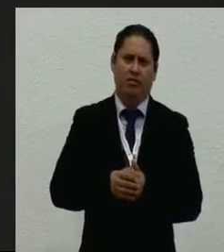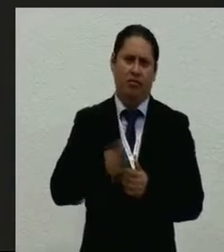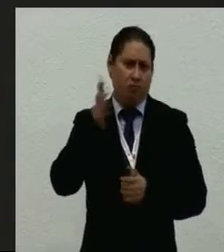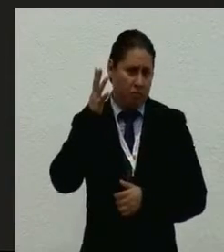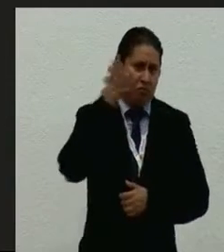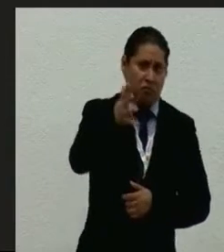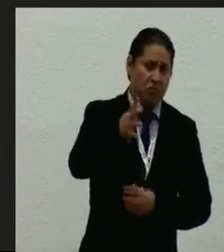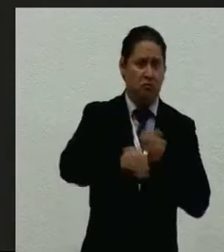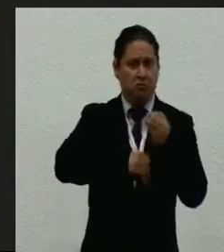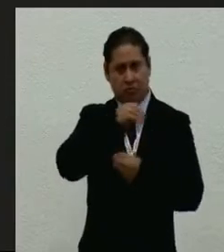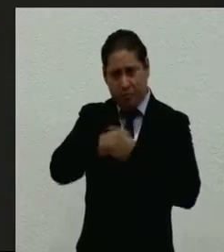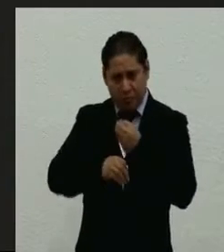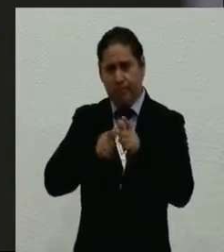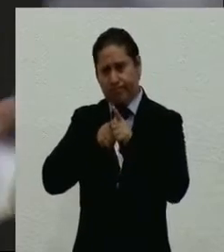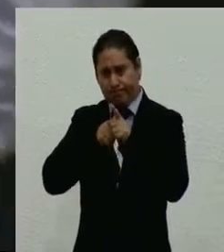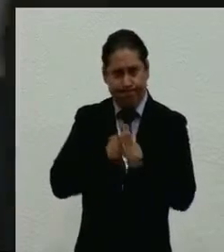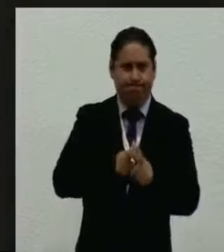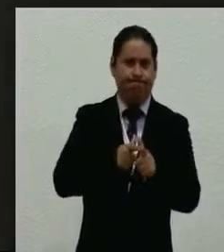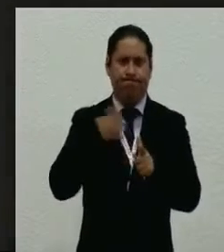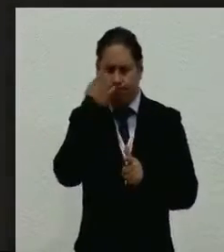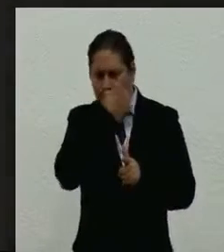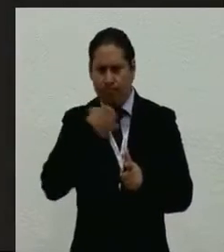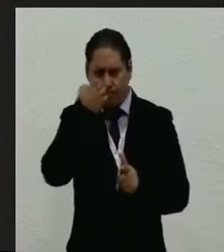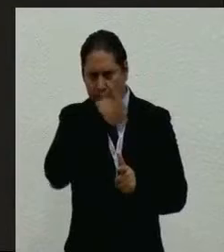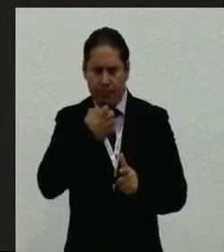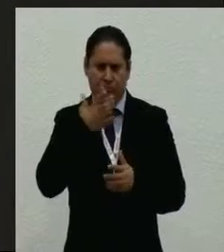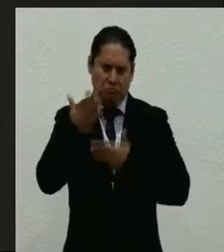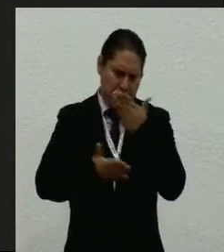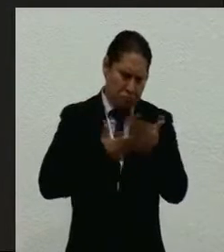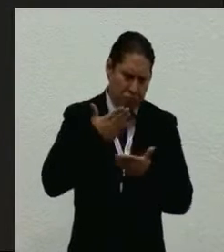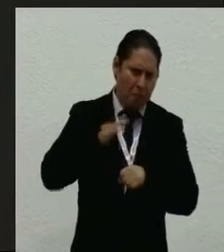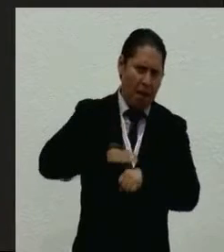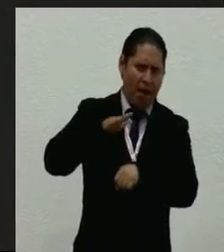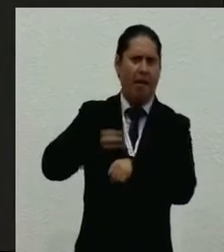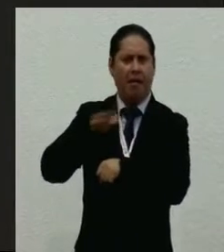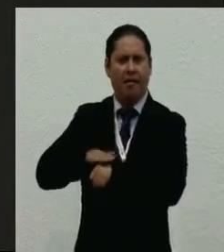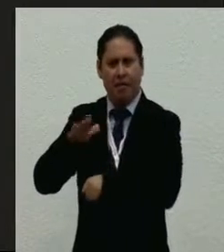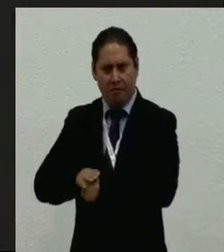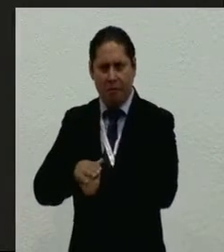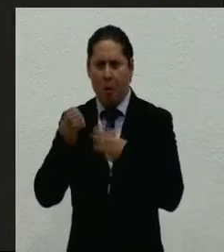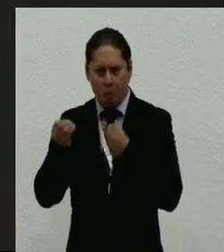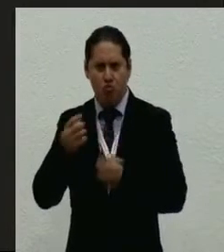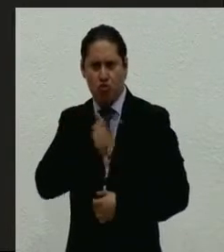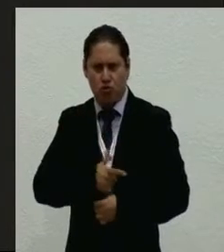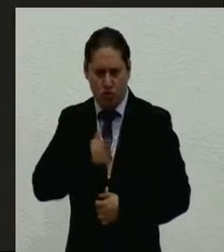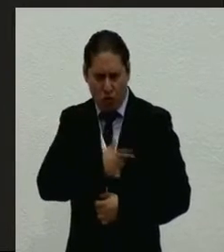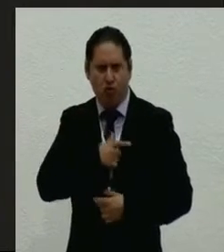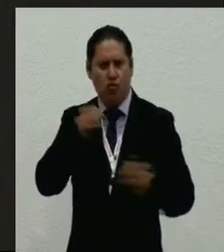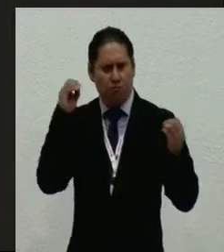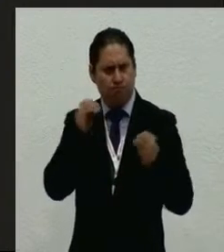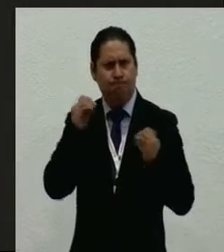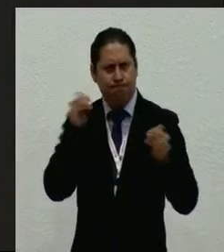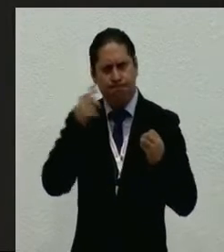futuras discusiones, será motivo de análisis y tener que estudiar otro poco, y con todo gusto lo vamos a debatir,